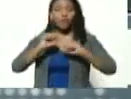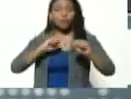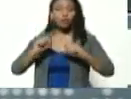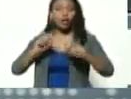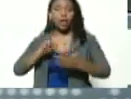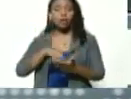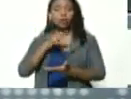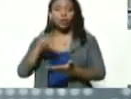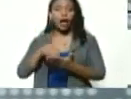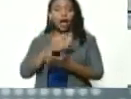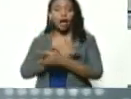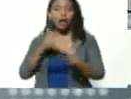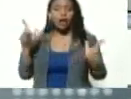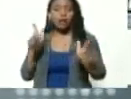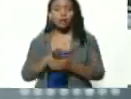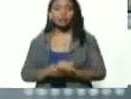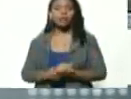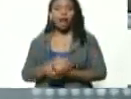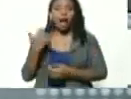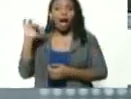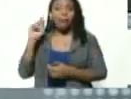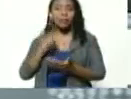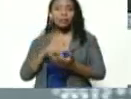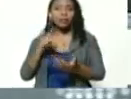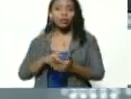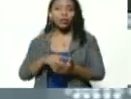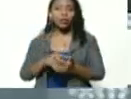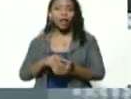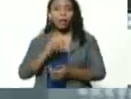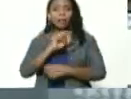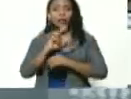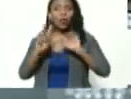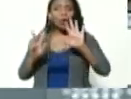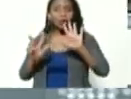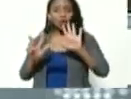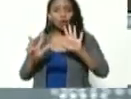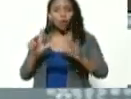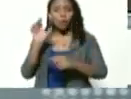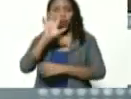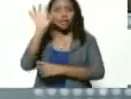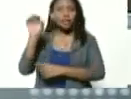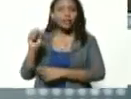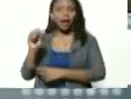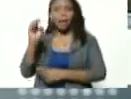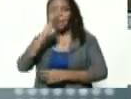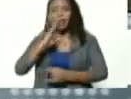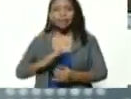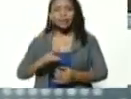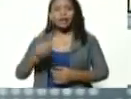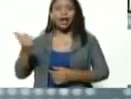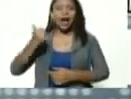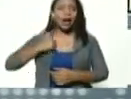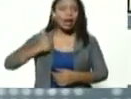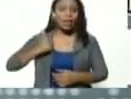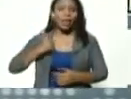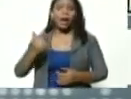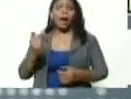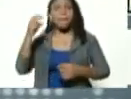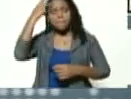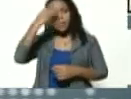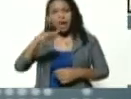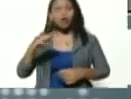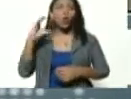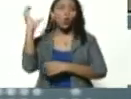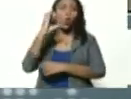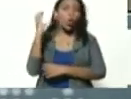de liberación. Contamos con la presencia de 8 países, donde destaca Brasil, Canadá, México, Cuba, Colombia,